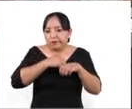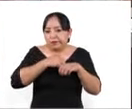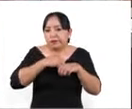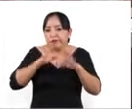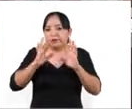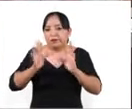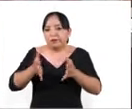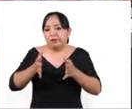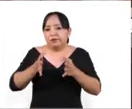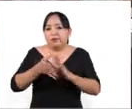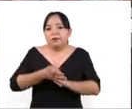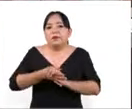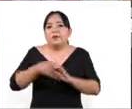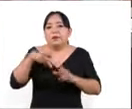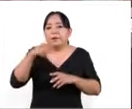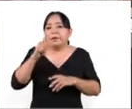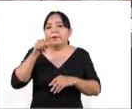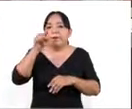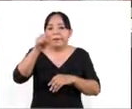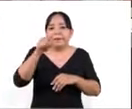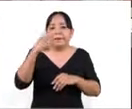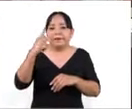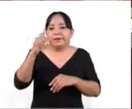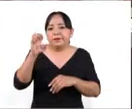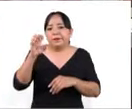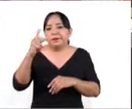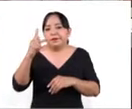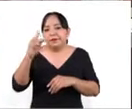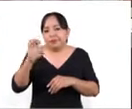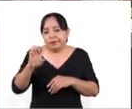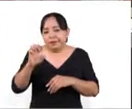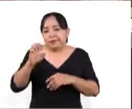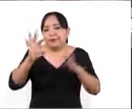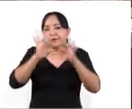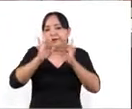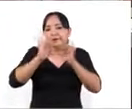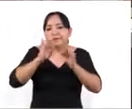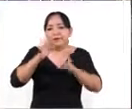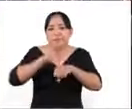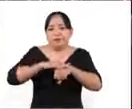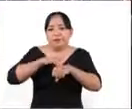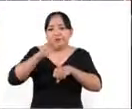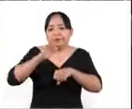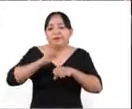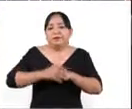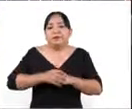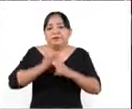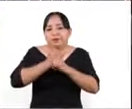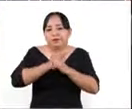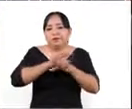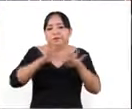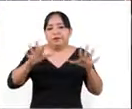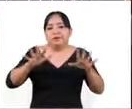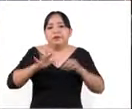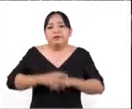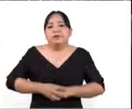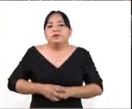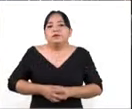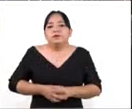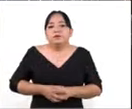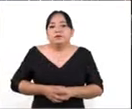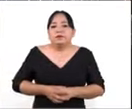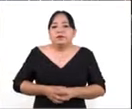avanzado. Pepe Merino es quien lleva este trabajo, si está todavía por aquí para que les pueda informar. Gracias, doctora. Buenas tardes a